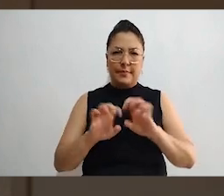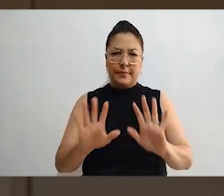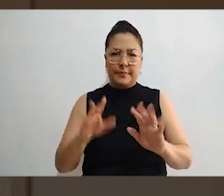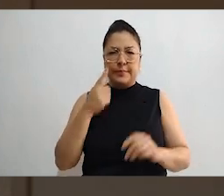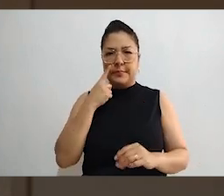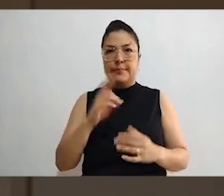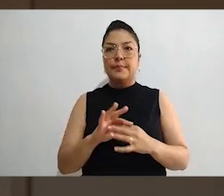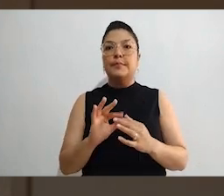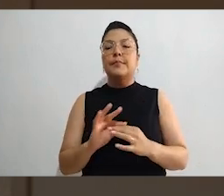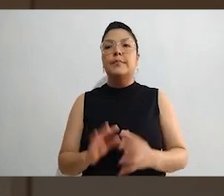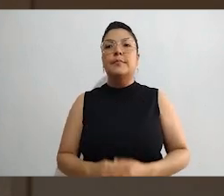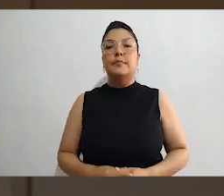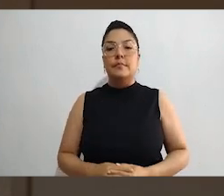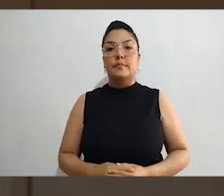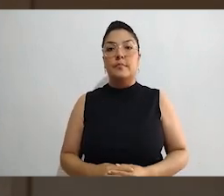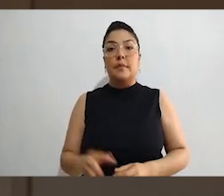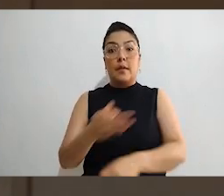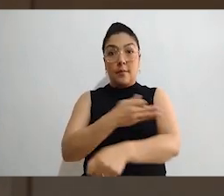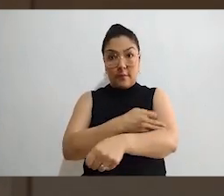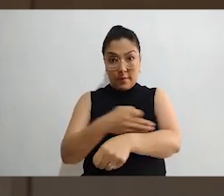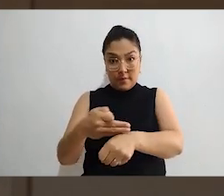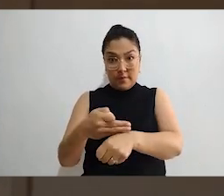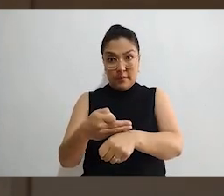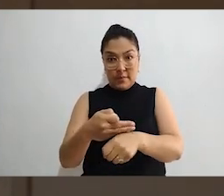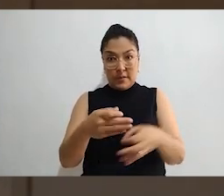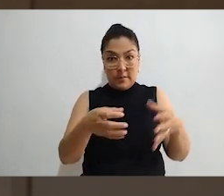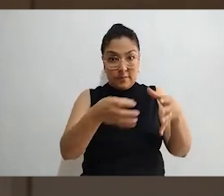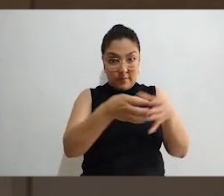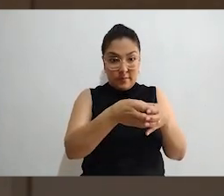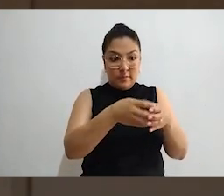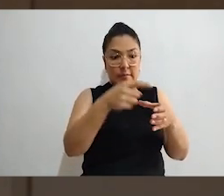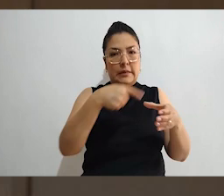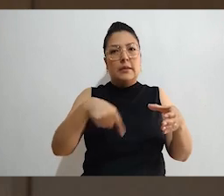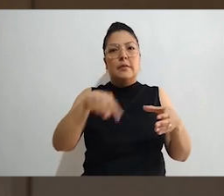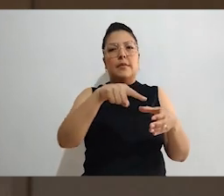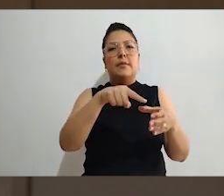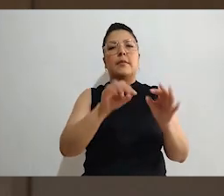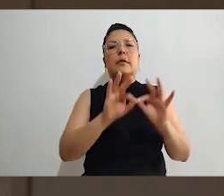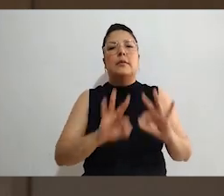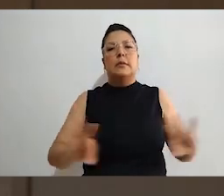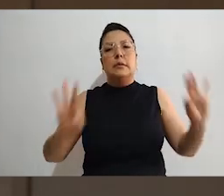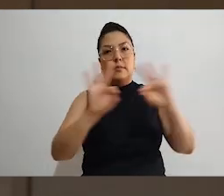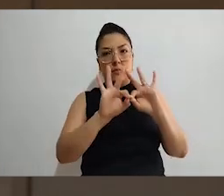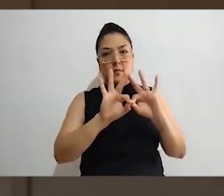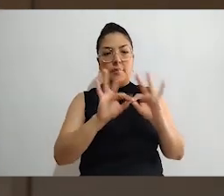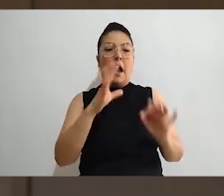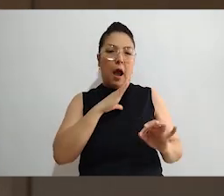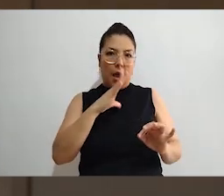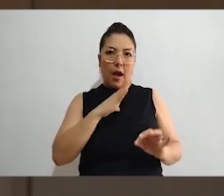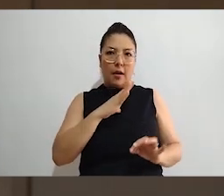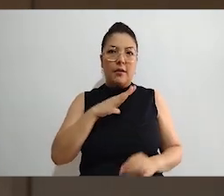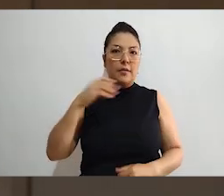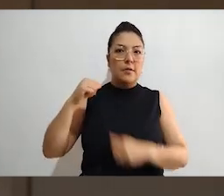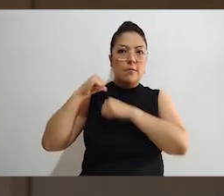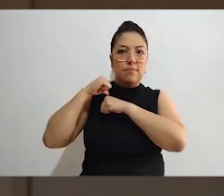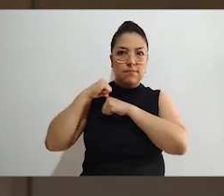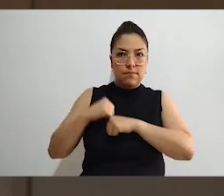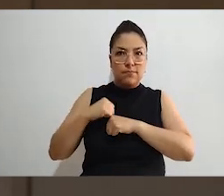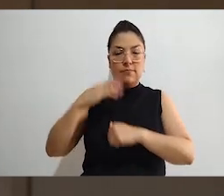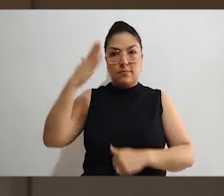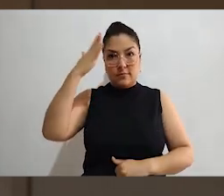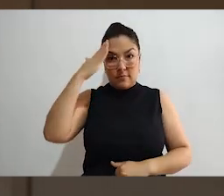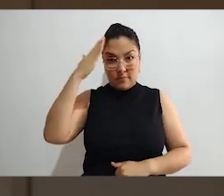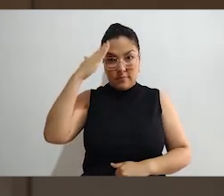teóricos de los sistemas políticos, es un subsistema muy importante, donde se dan relaciones de poder, donde se dan relaciones